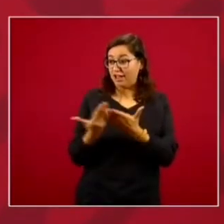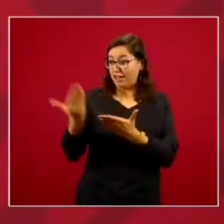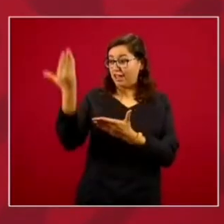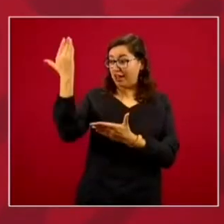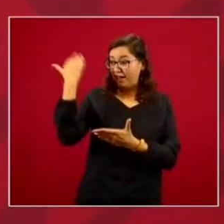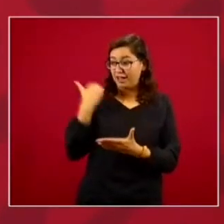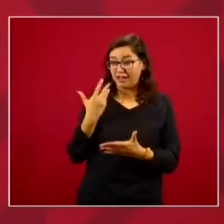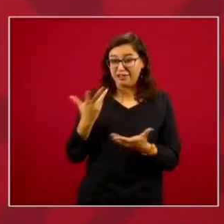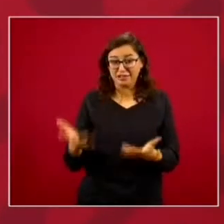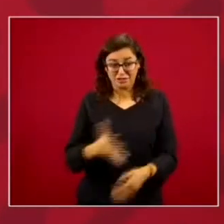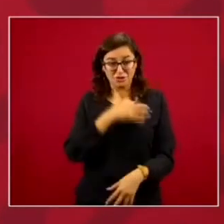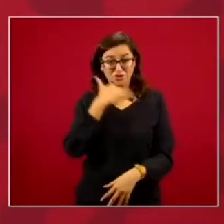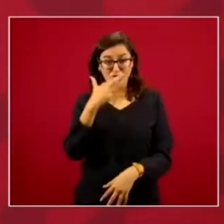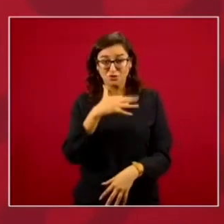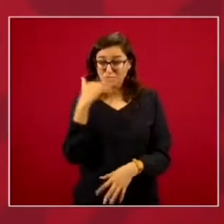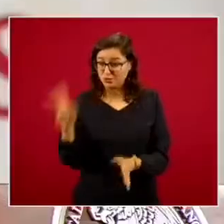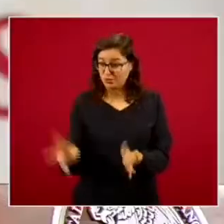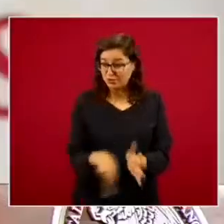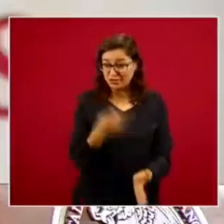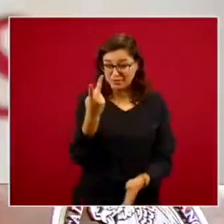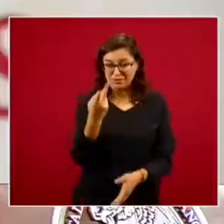que regrese la corrupción?